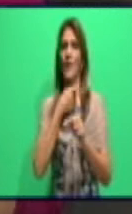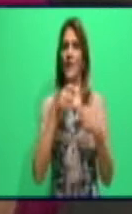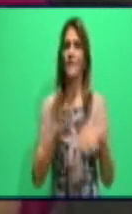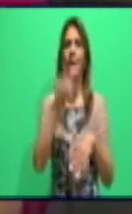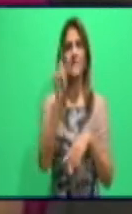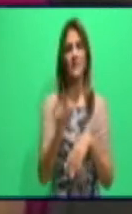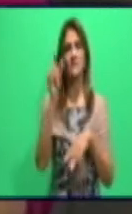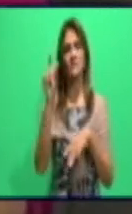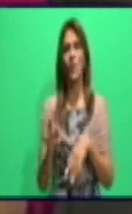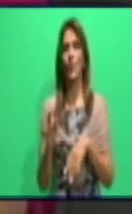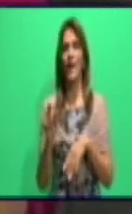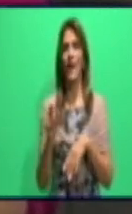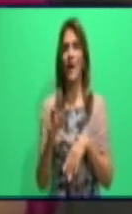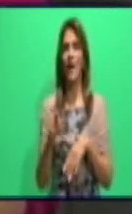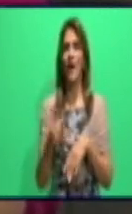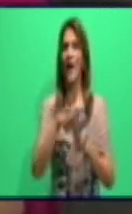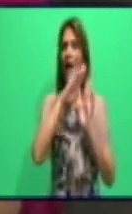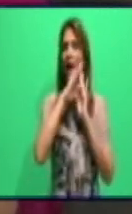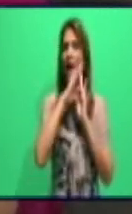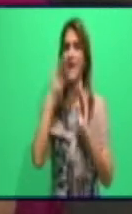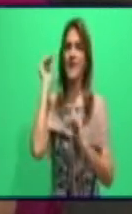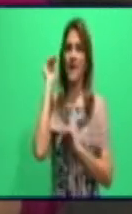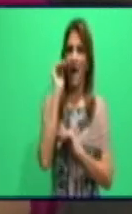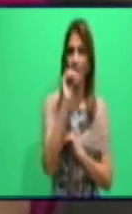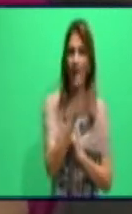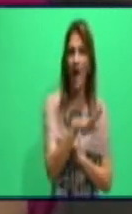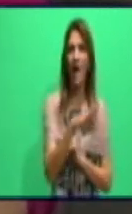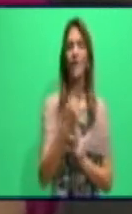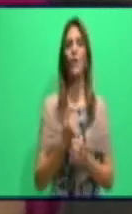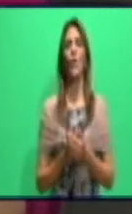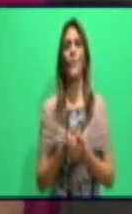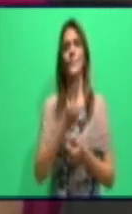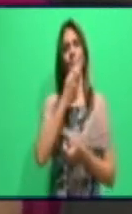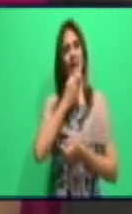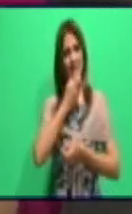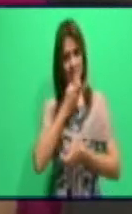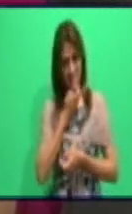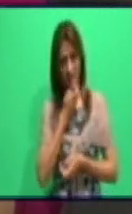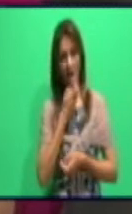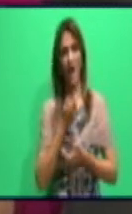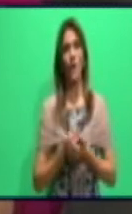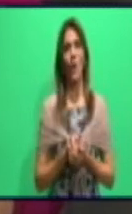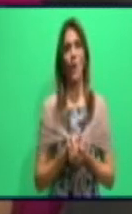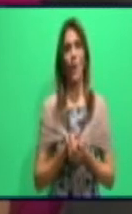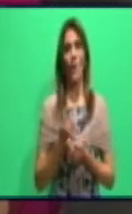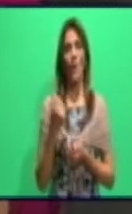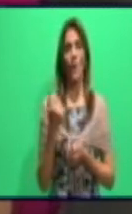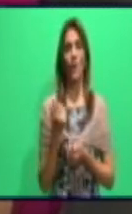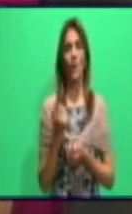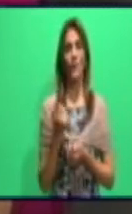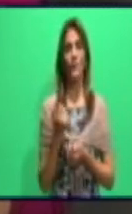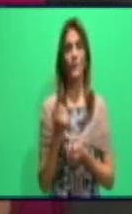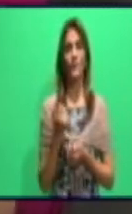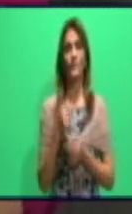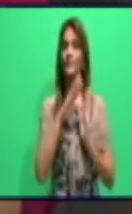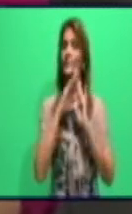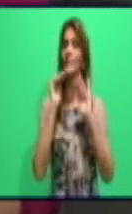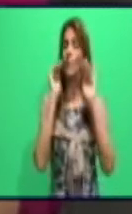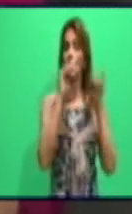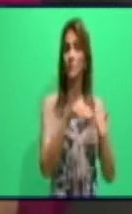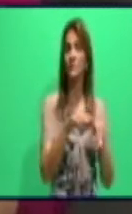encamados, pacientes ancianos postrados, pacientes con un determinado, con por ejemplo una fractura de